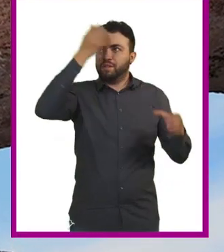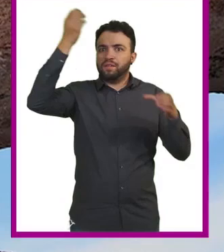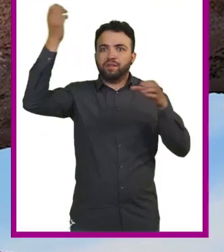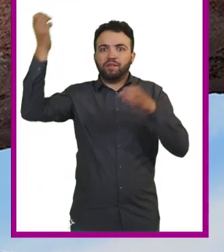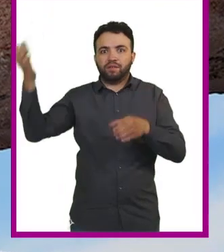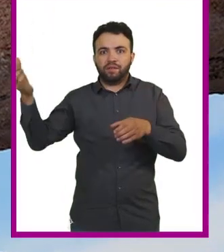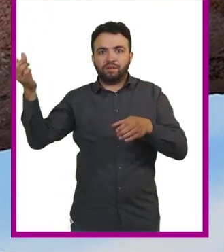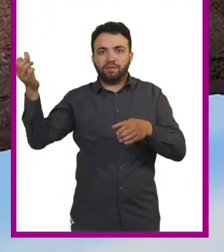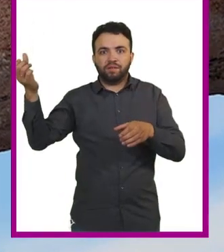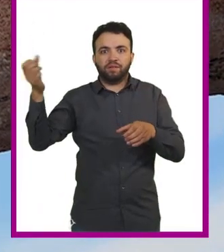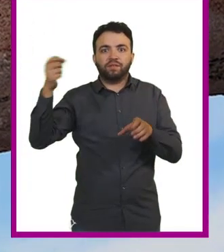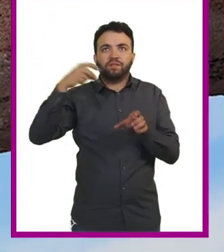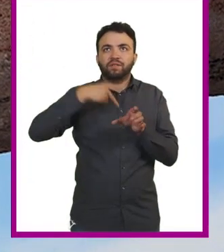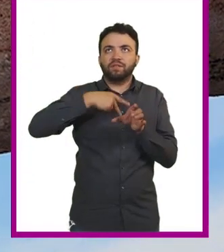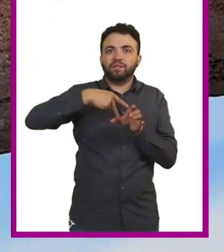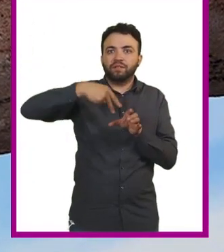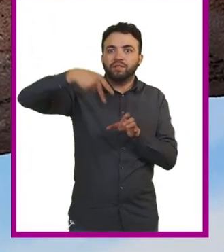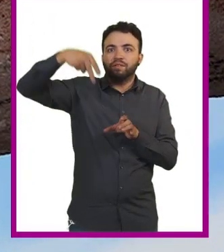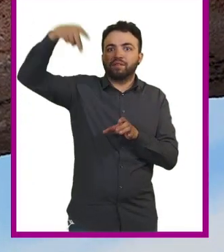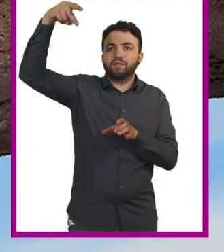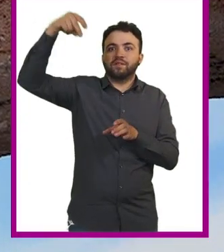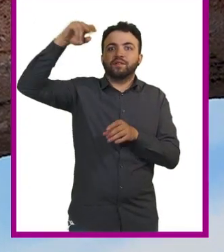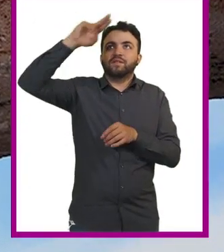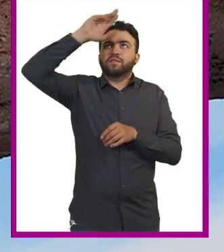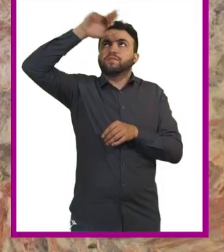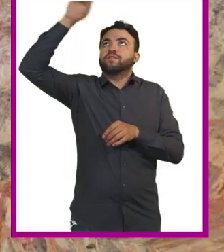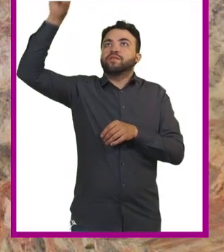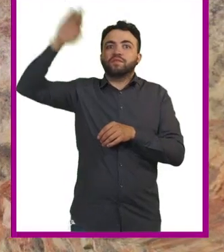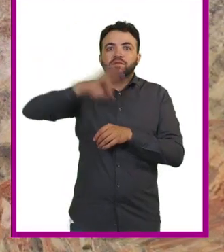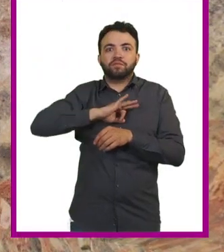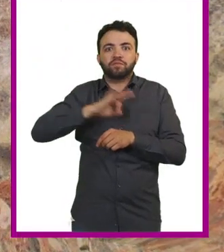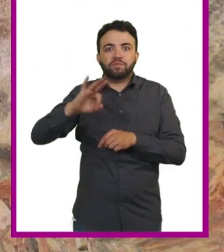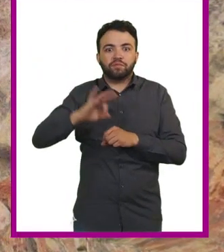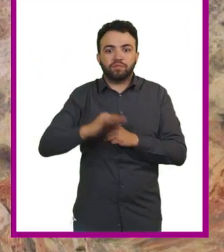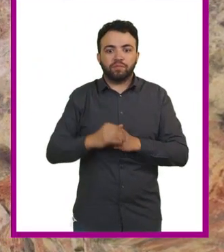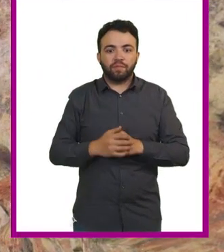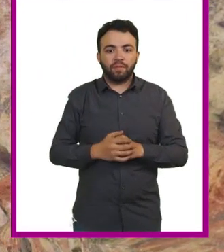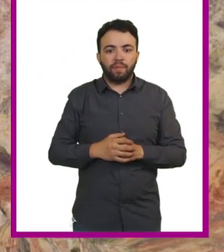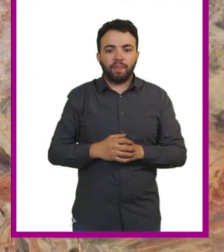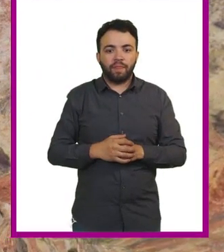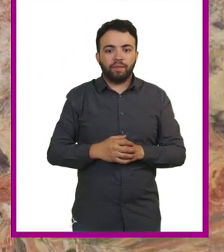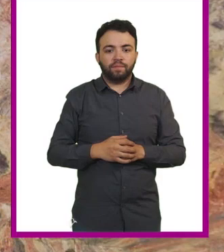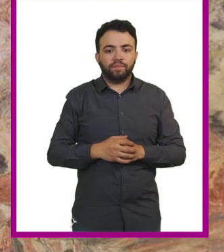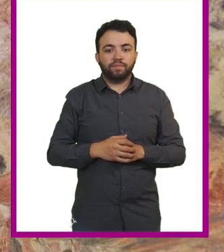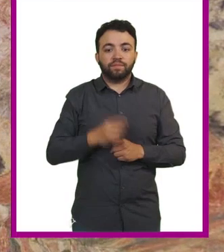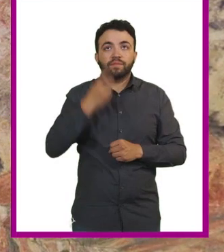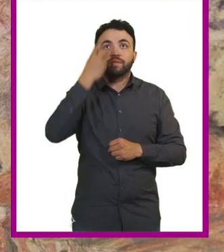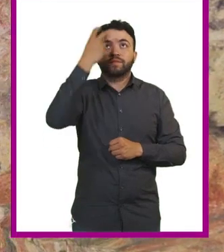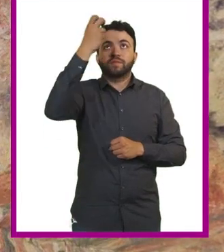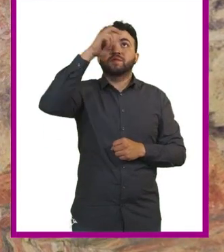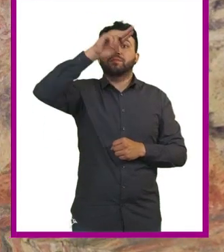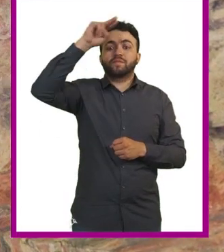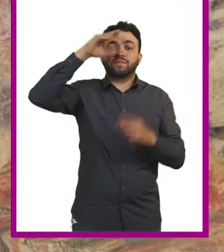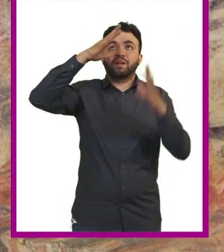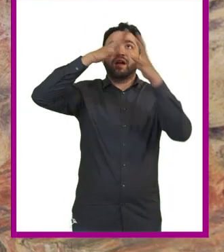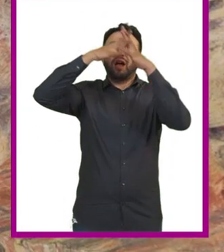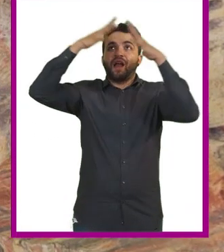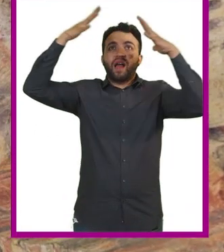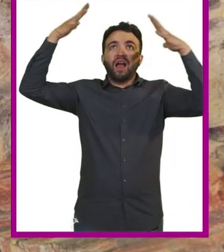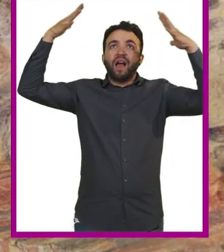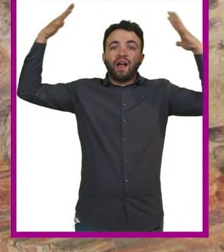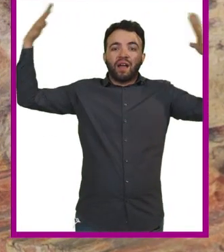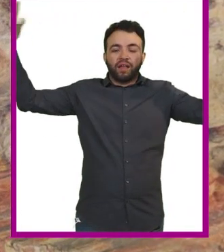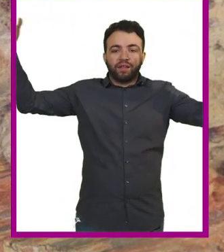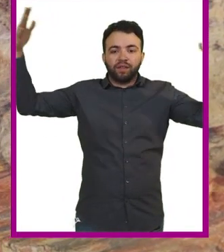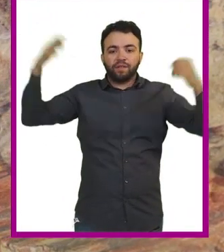recargaban en la pared y podían acceder a esos elementos tan elevados. Son de un enorme tamaño las pinturas